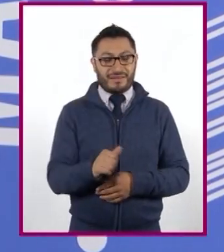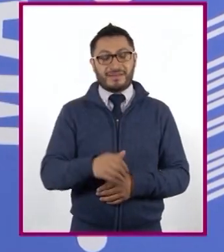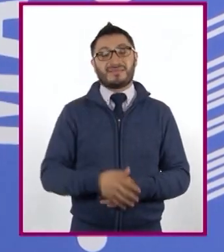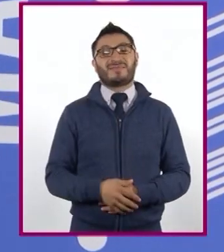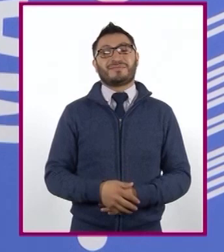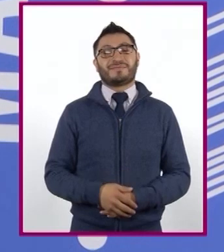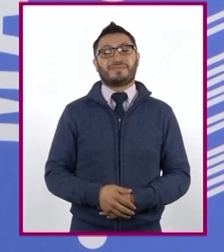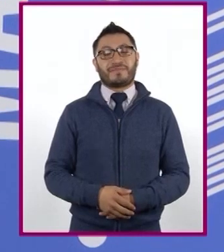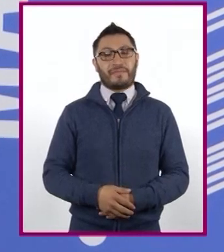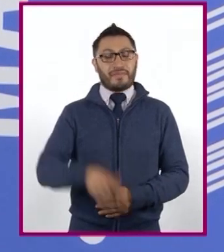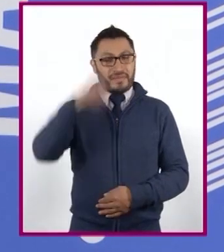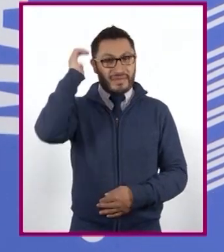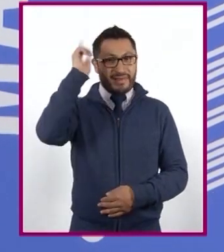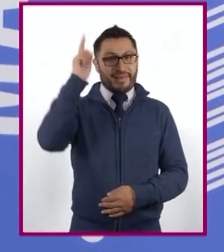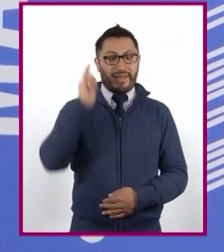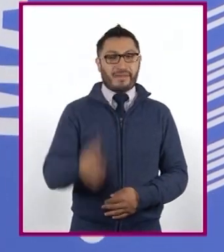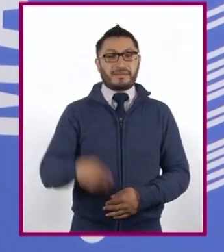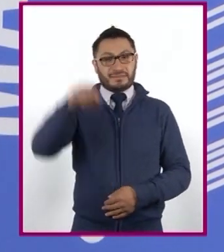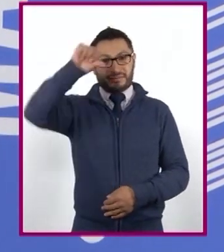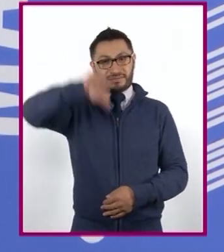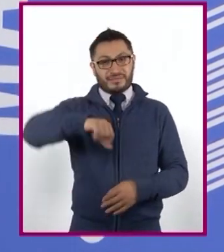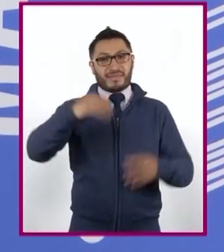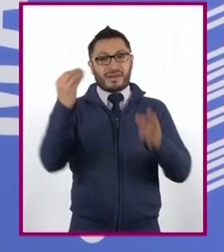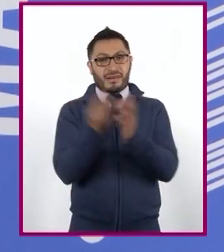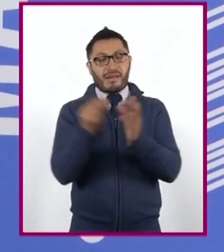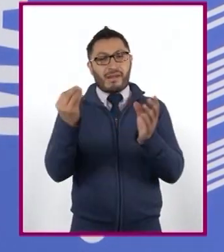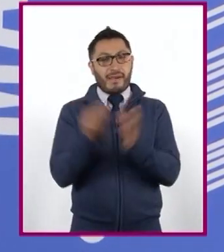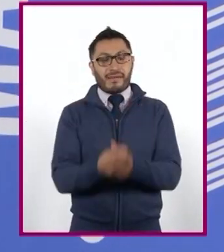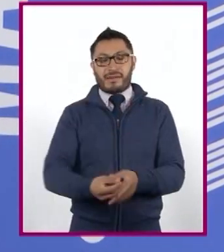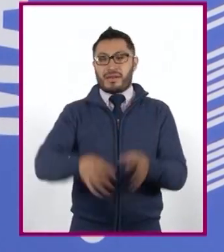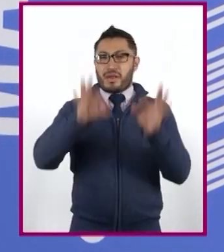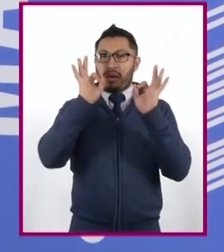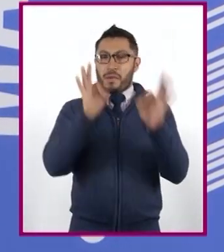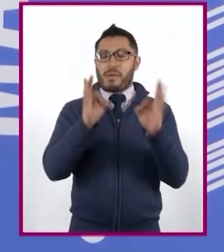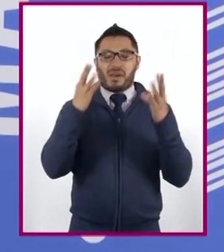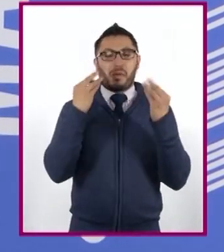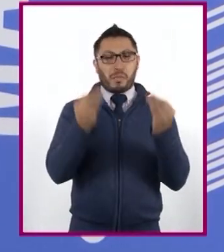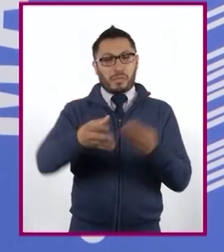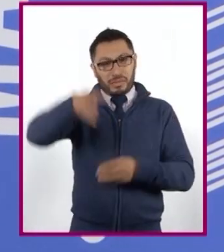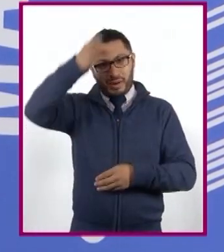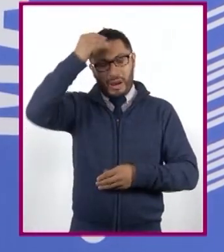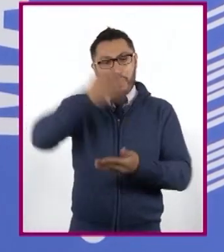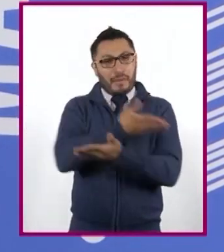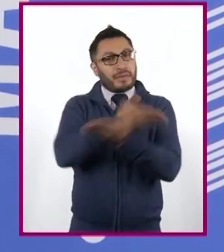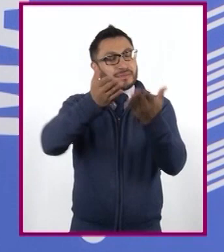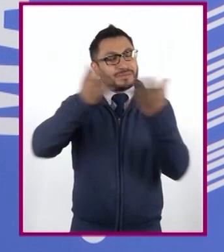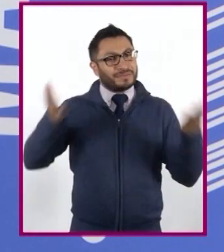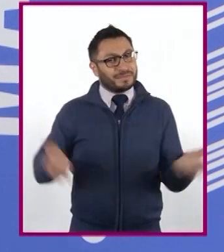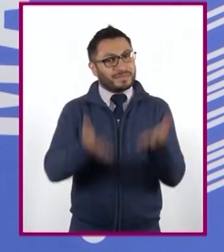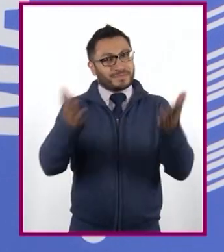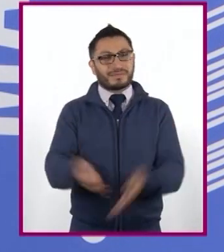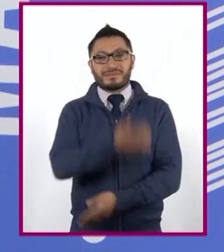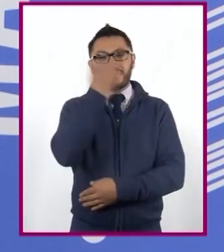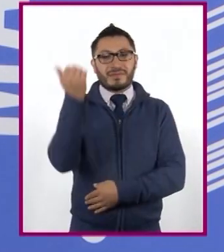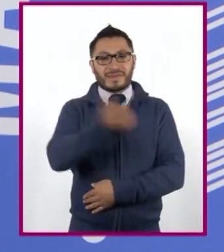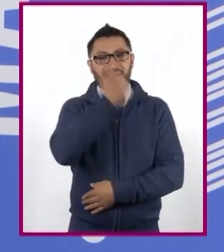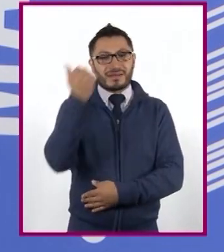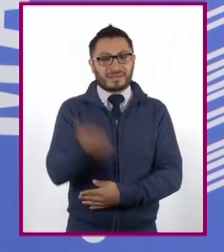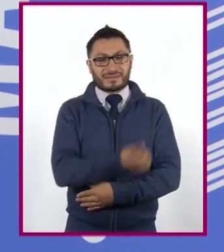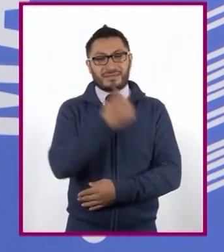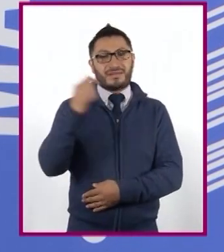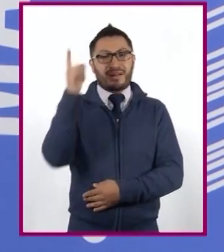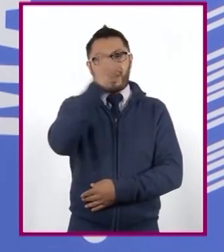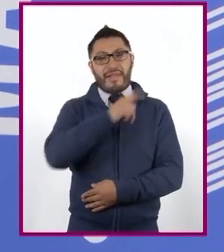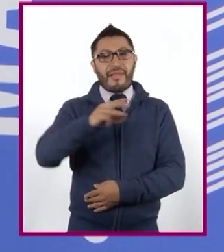Cárdenas. Espero que esta sesión resulte enriquecedora para ustedes, alumnas y alumnos de